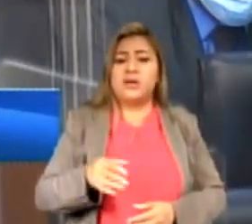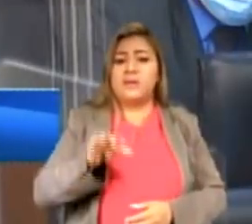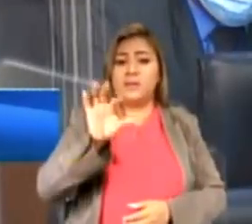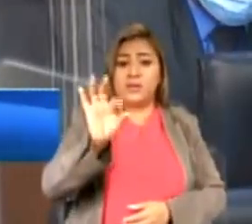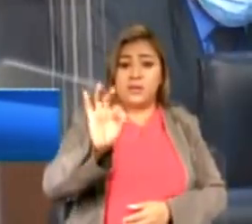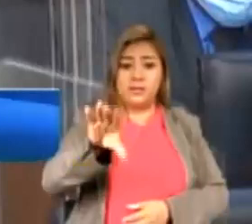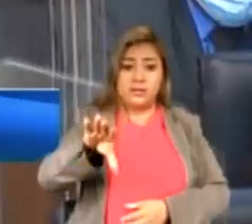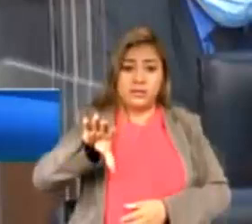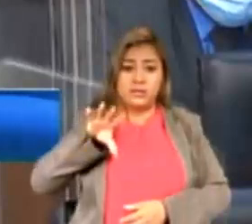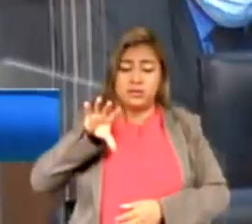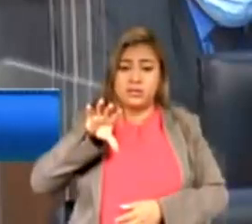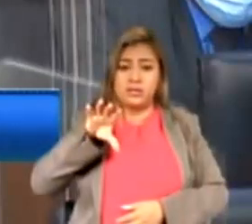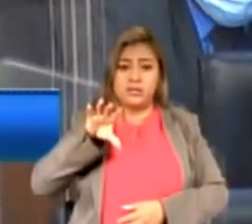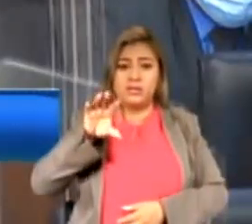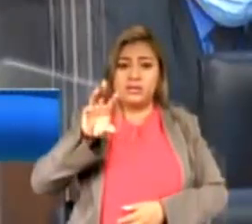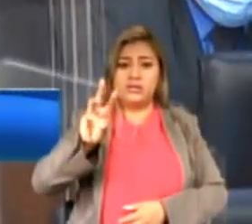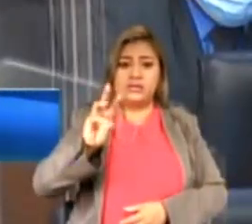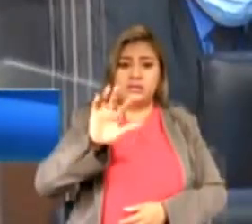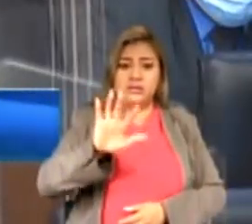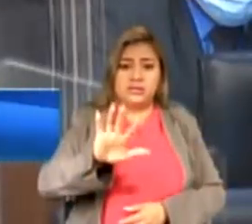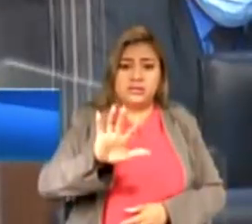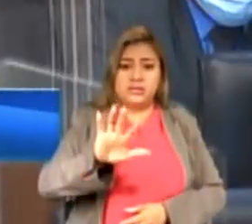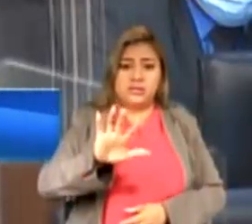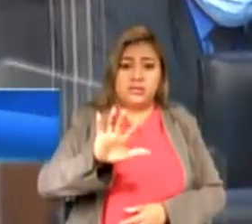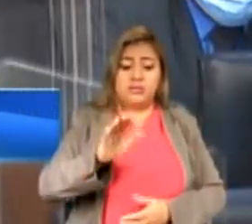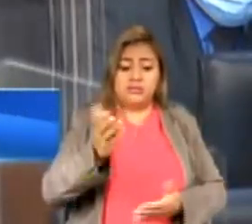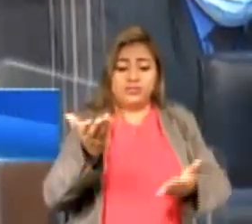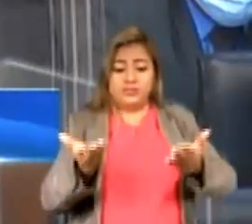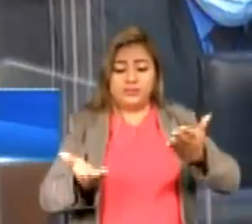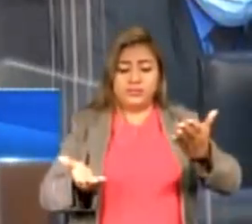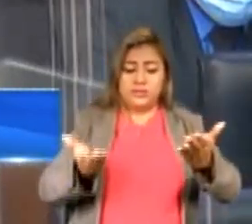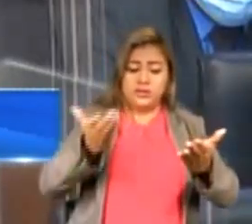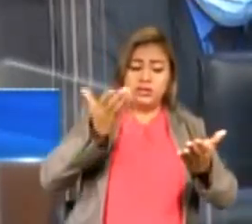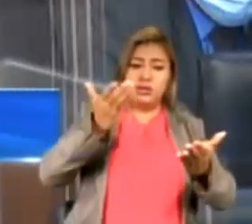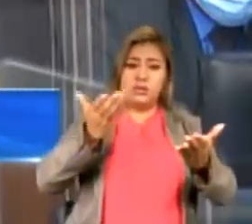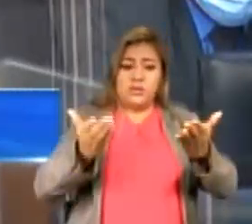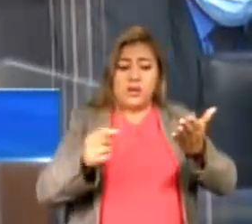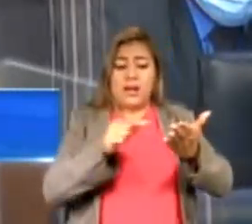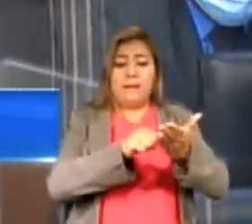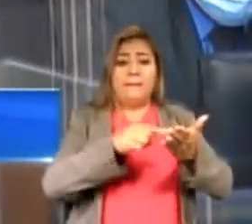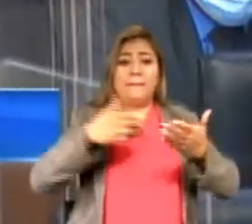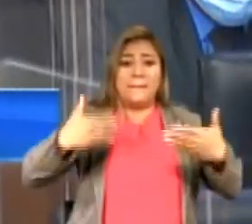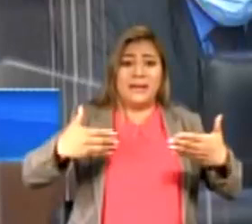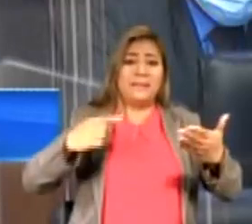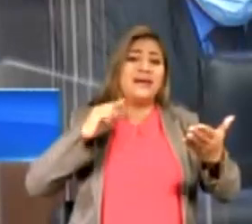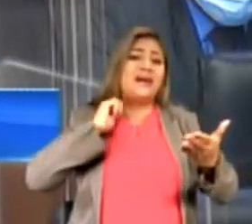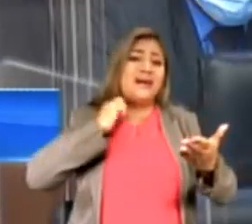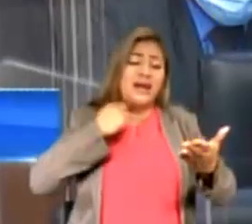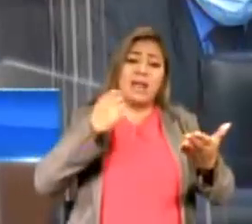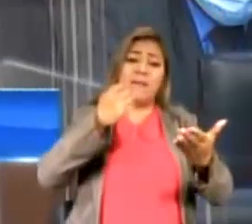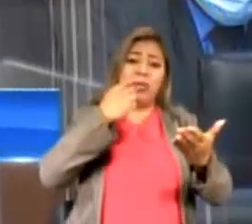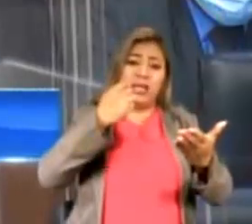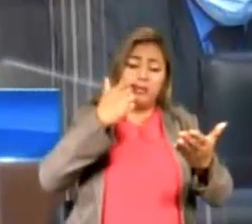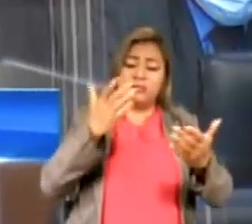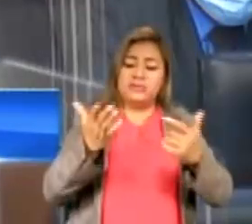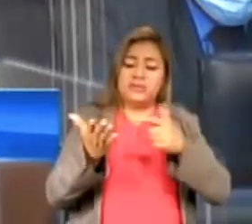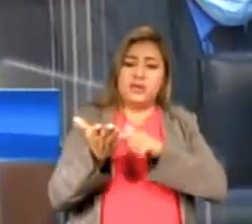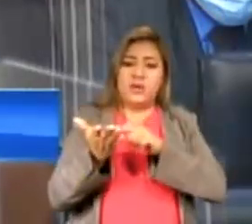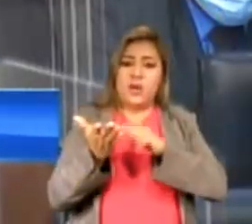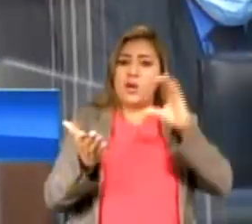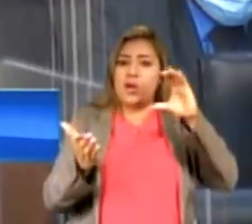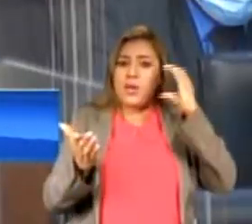965 en comparación a Colombia, que las venden a $49. Y me voy con un último medicamento, porque